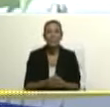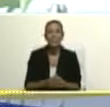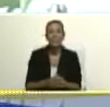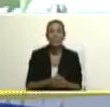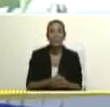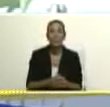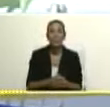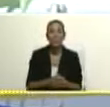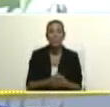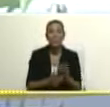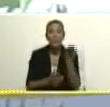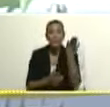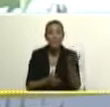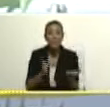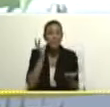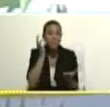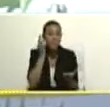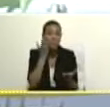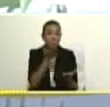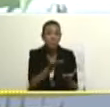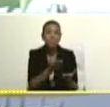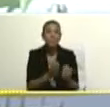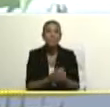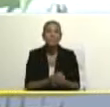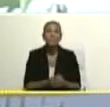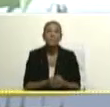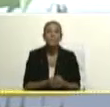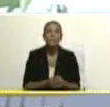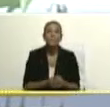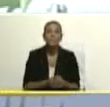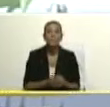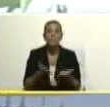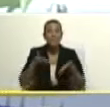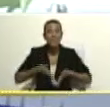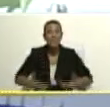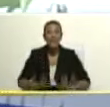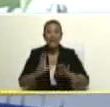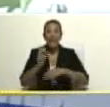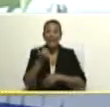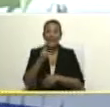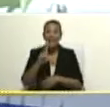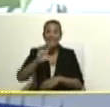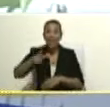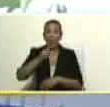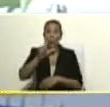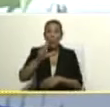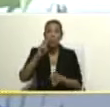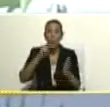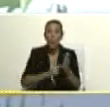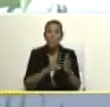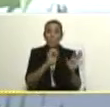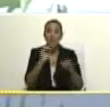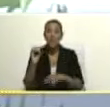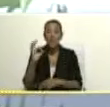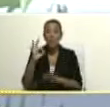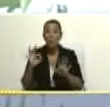Mendoza Vargas. ¿Ah? Nacida el 13 de julio del año 2008.